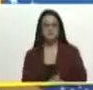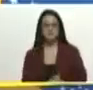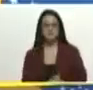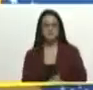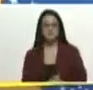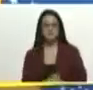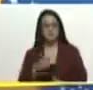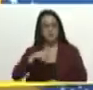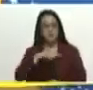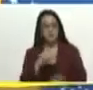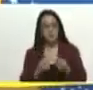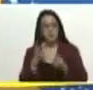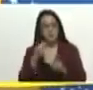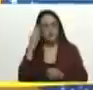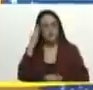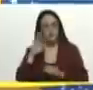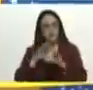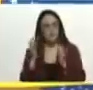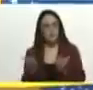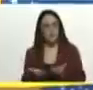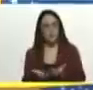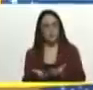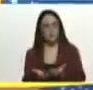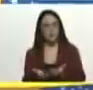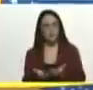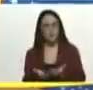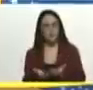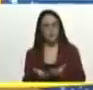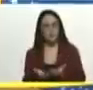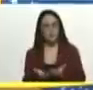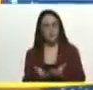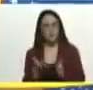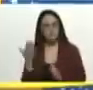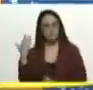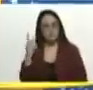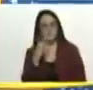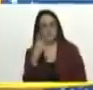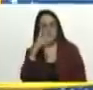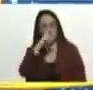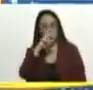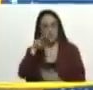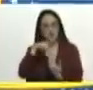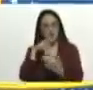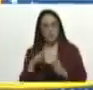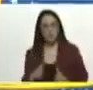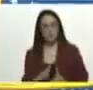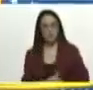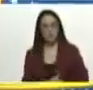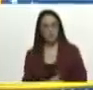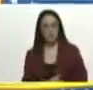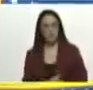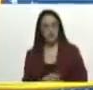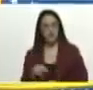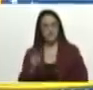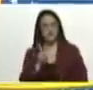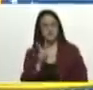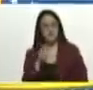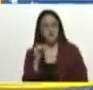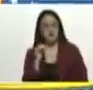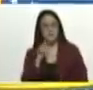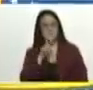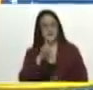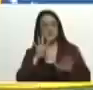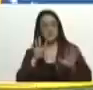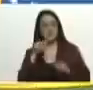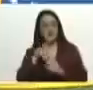Nosotros, poco se sabe en el mundo, en estos 24 años de revolución, en Venezuela ha habido